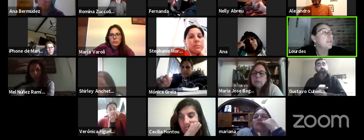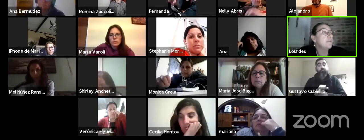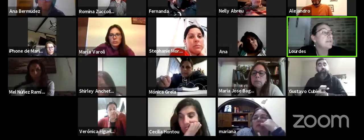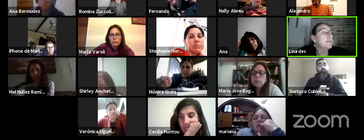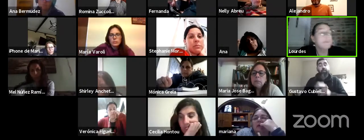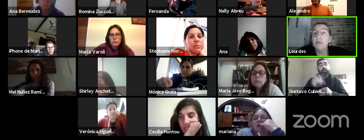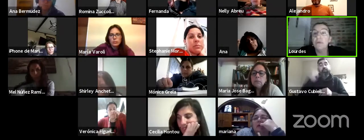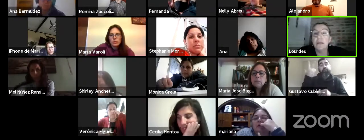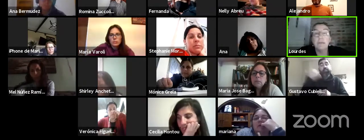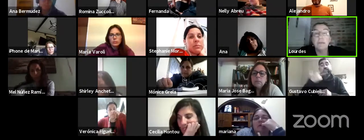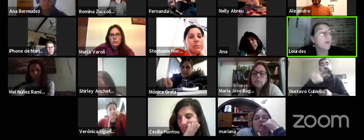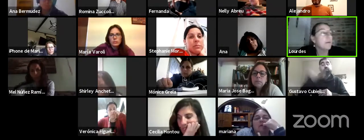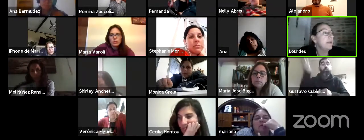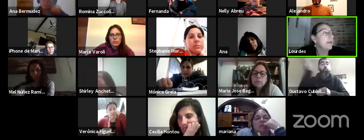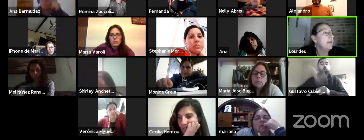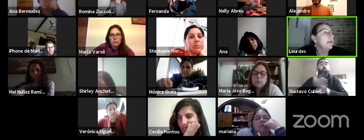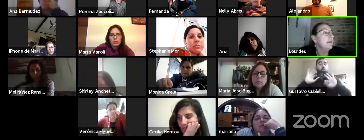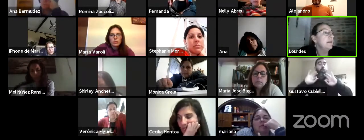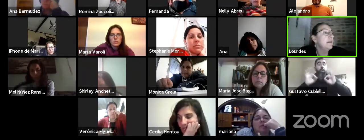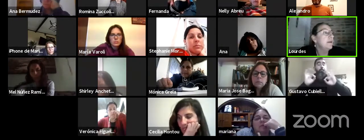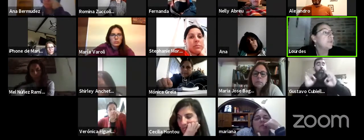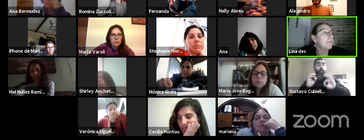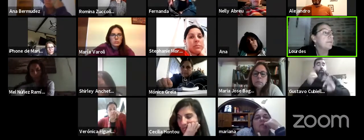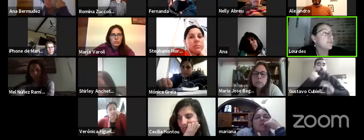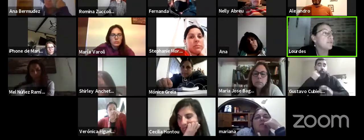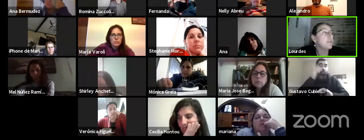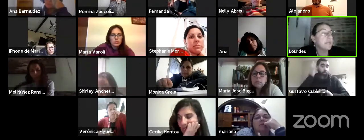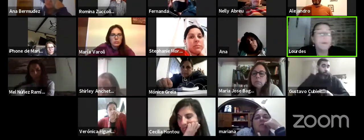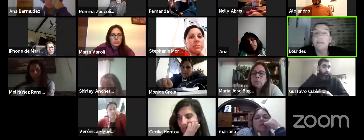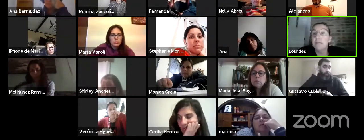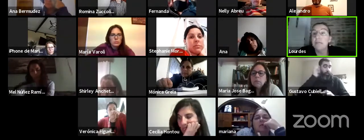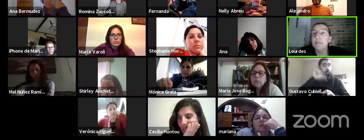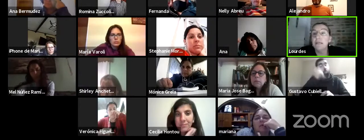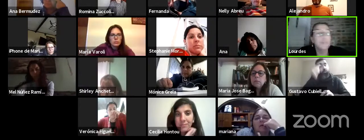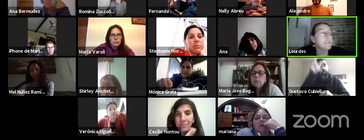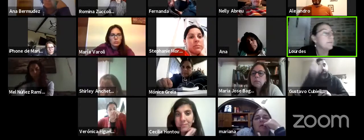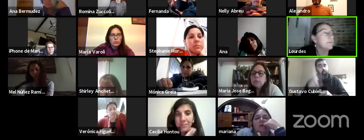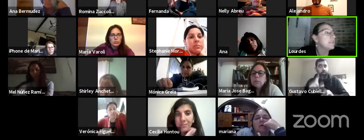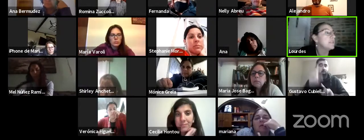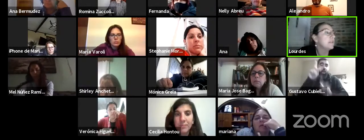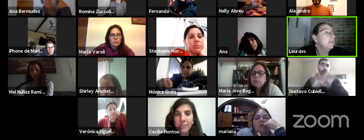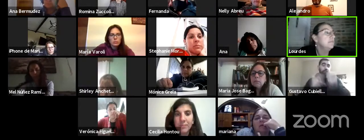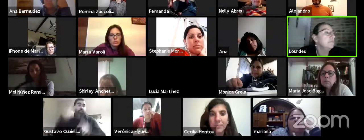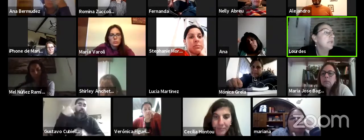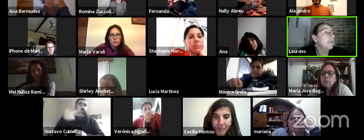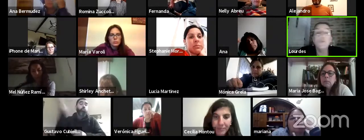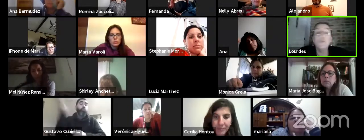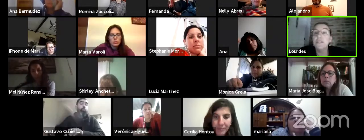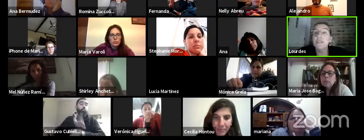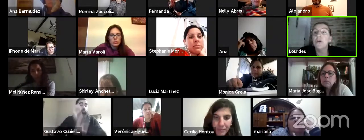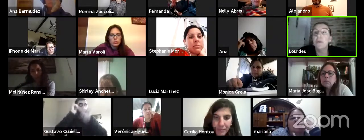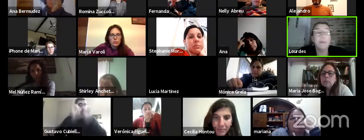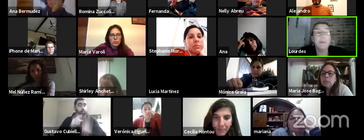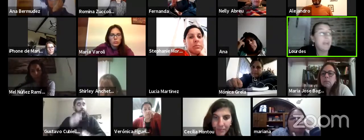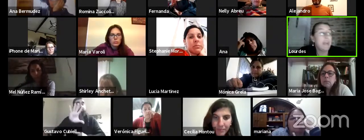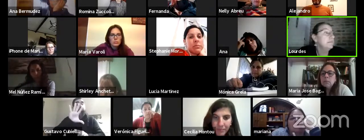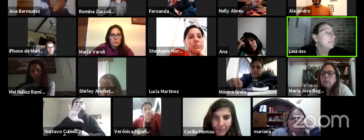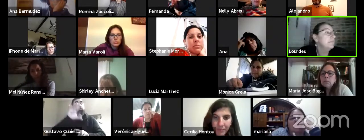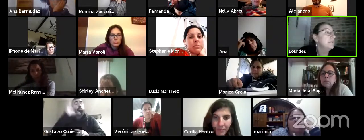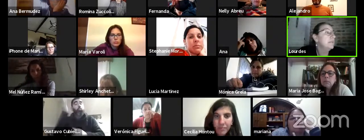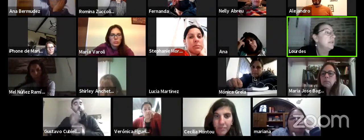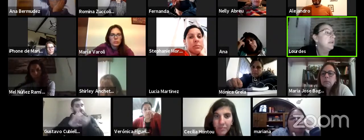un 13,7% un hermano o hermana, otra persona llegada también en un 13%, en un 5,9%